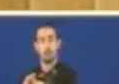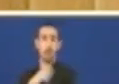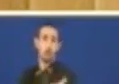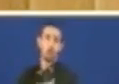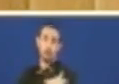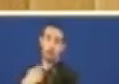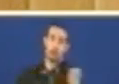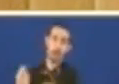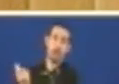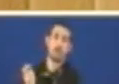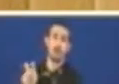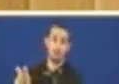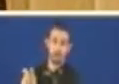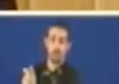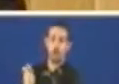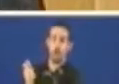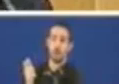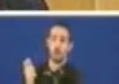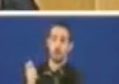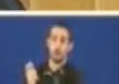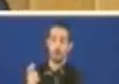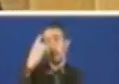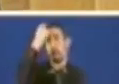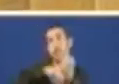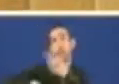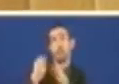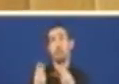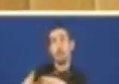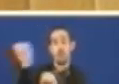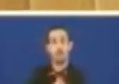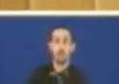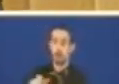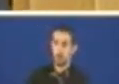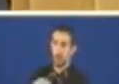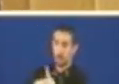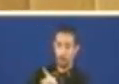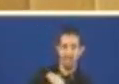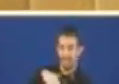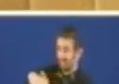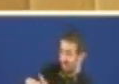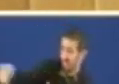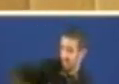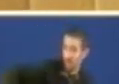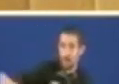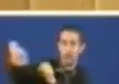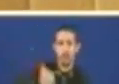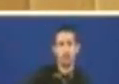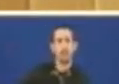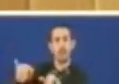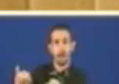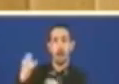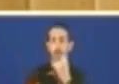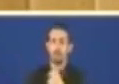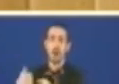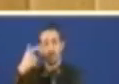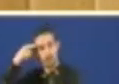de Valores, que desde logo non ten unha gran preocupación por defender os clientes das entidades financeiras, senón máis ben as propias